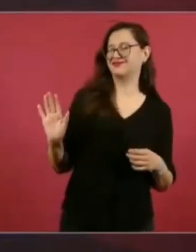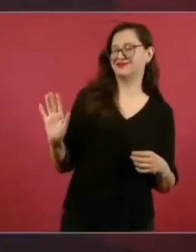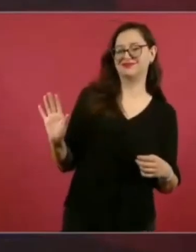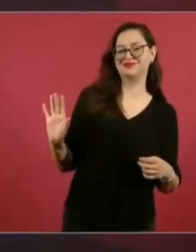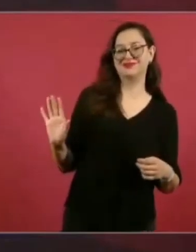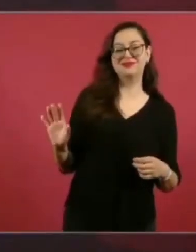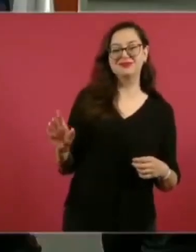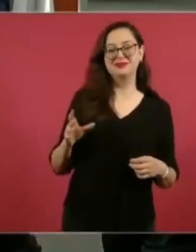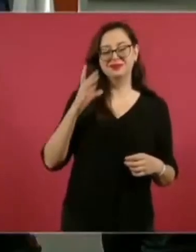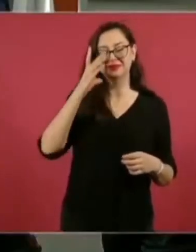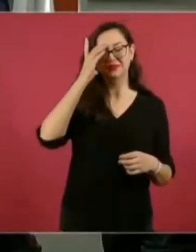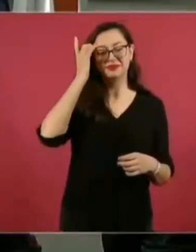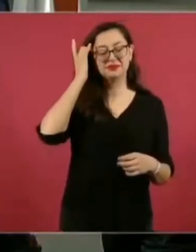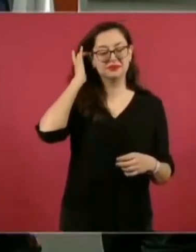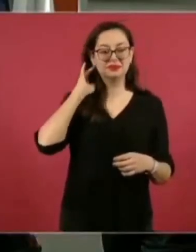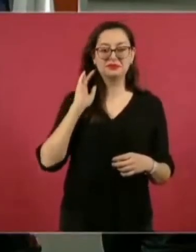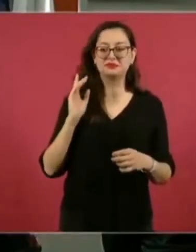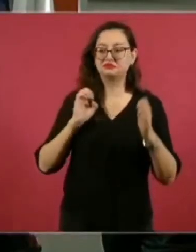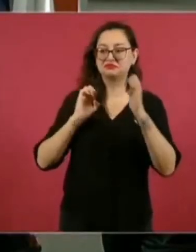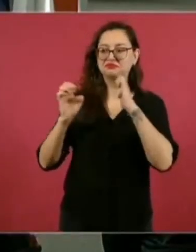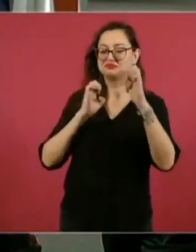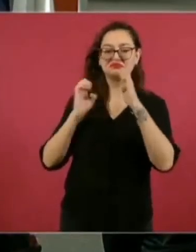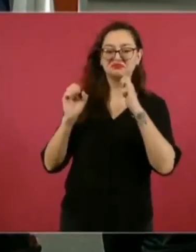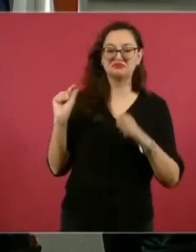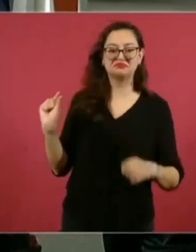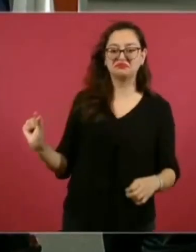del lado de la transformación.